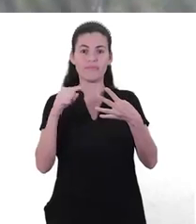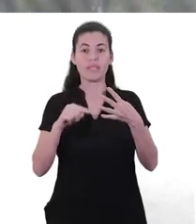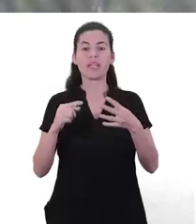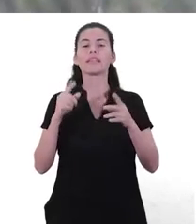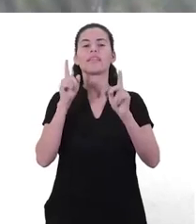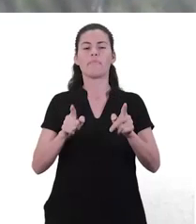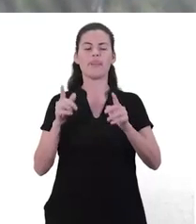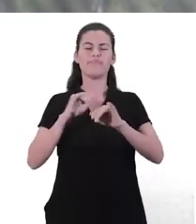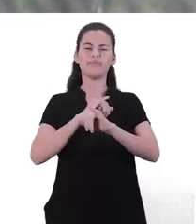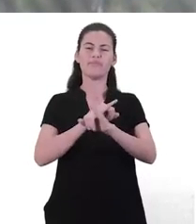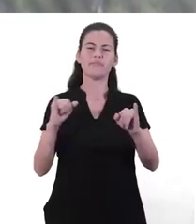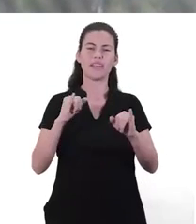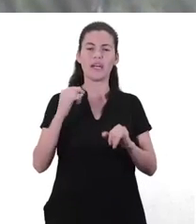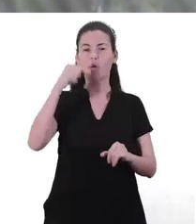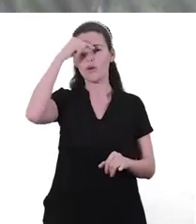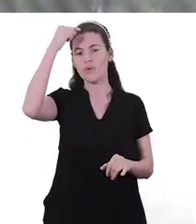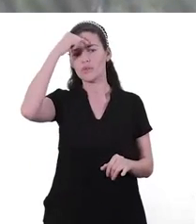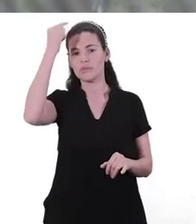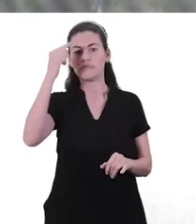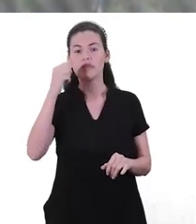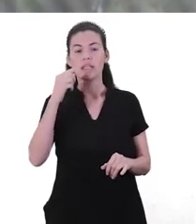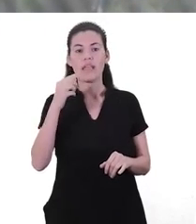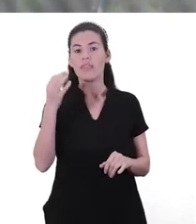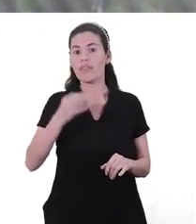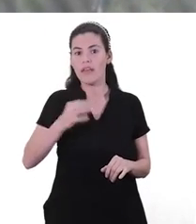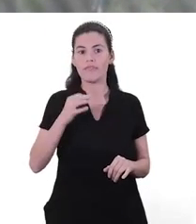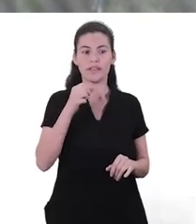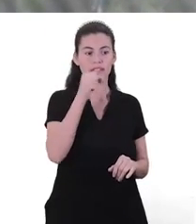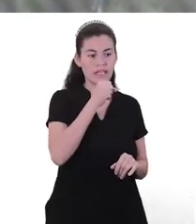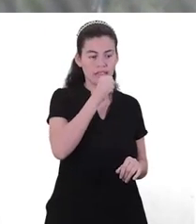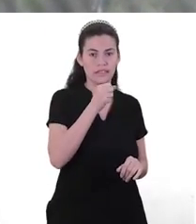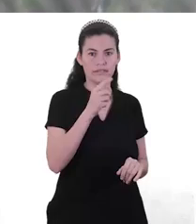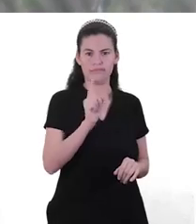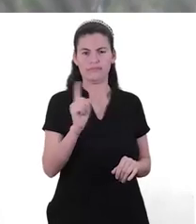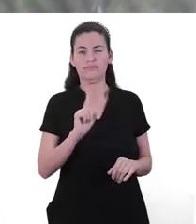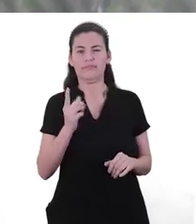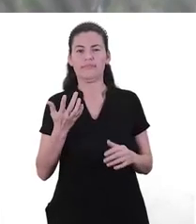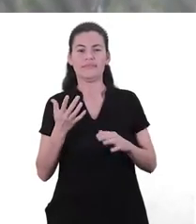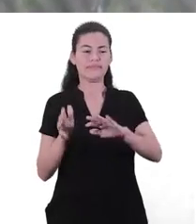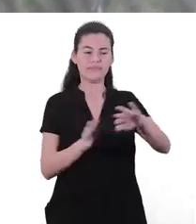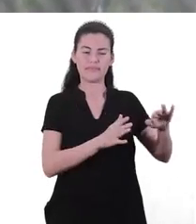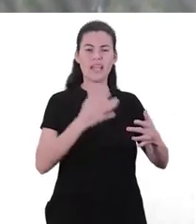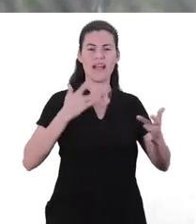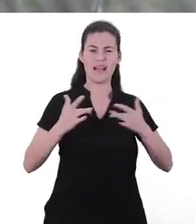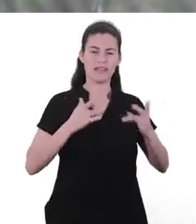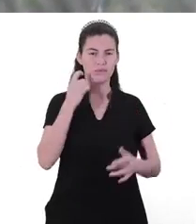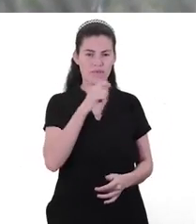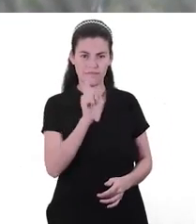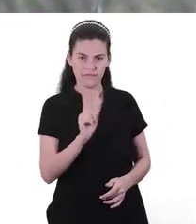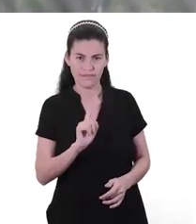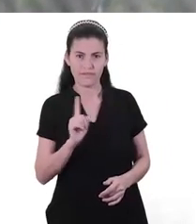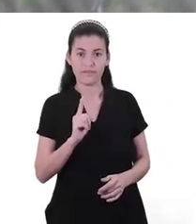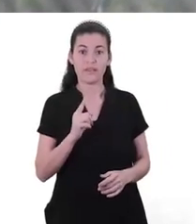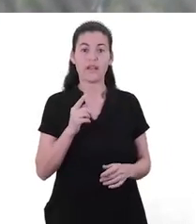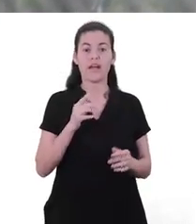tabú, ¿verdad? Porque a veces está todavía el tabú de, no, ¿por qué mi hijo tiene que cantar? ¿Por qué mi hijo tiene que ir a alguna parte artística? Él tiene que ir